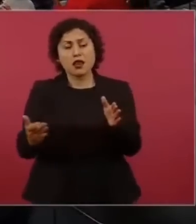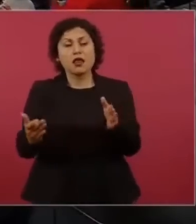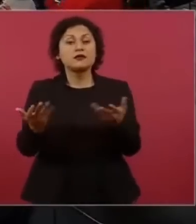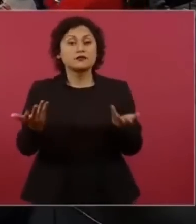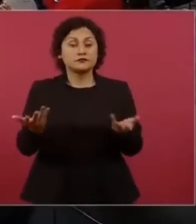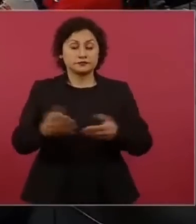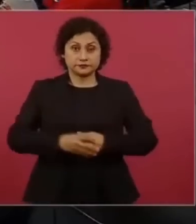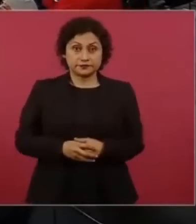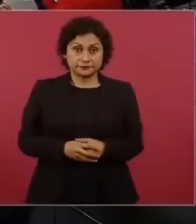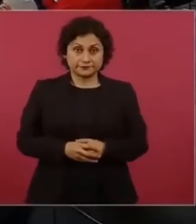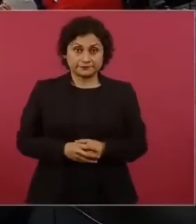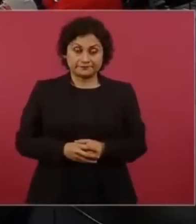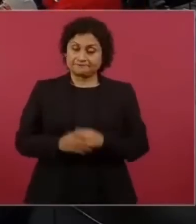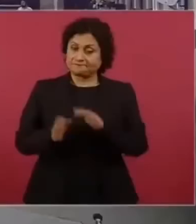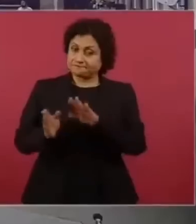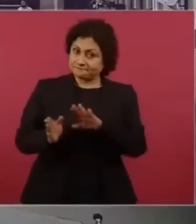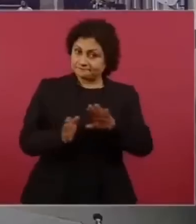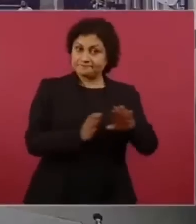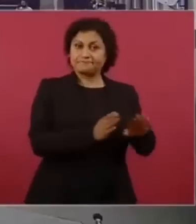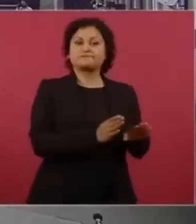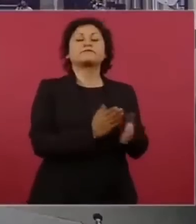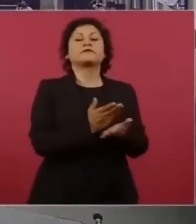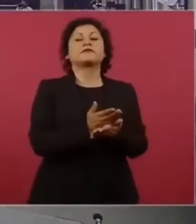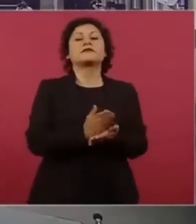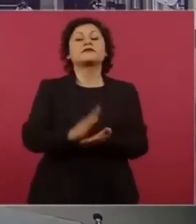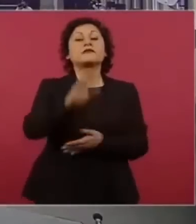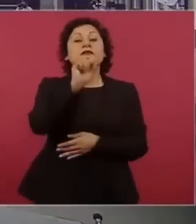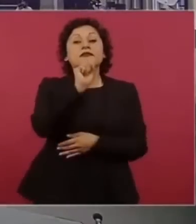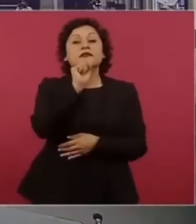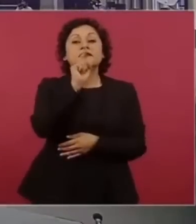Además, con lo que va a significar